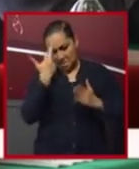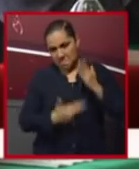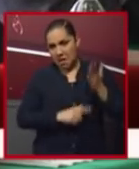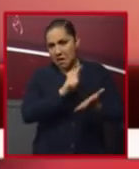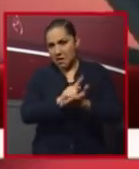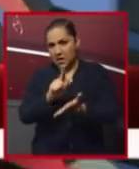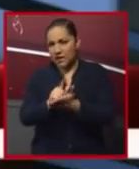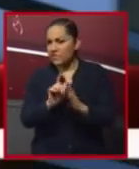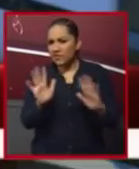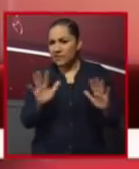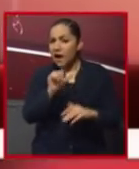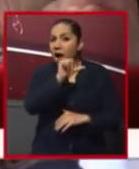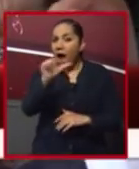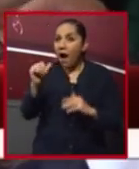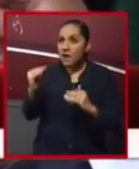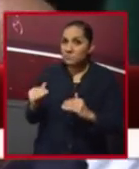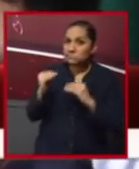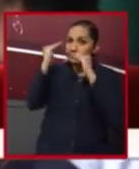cometiendo.